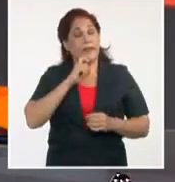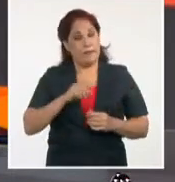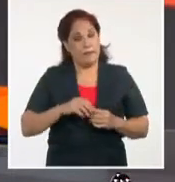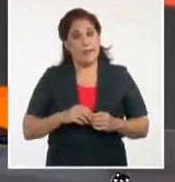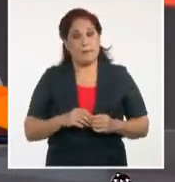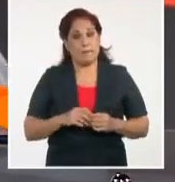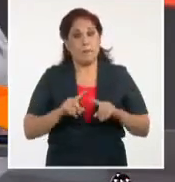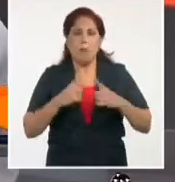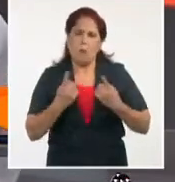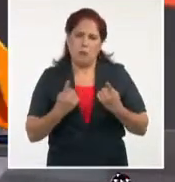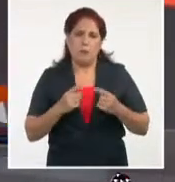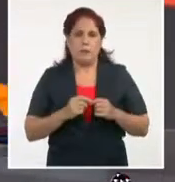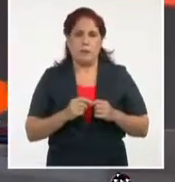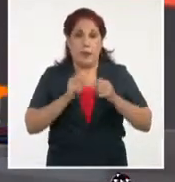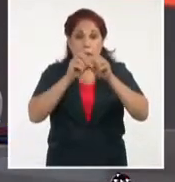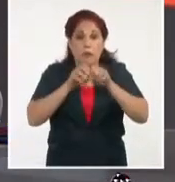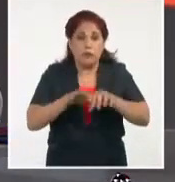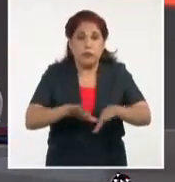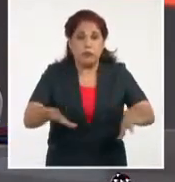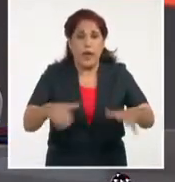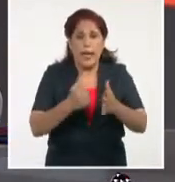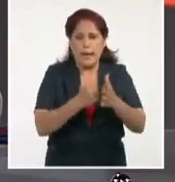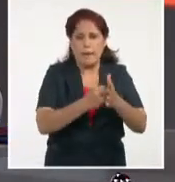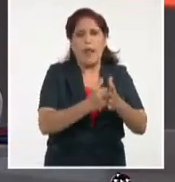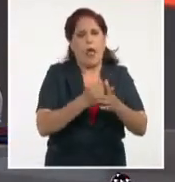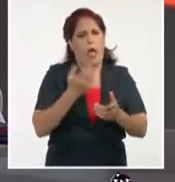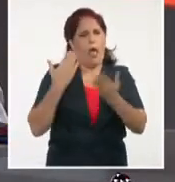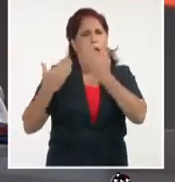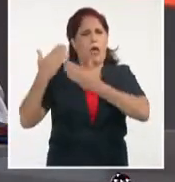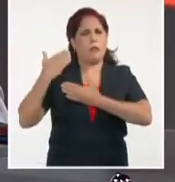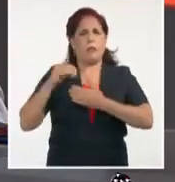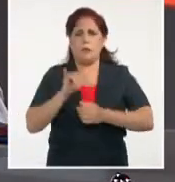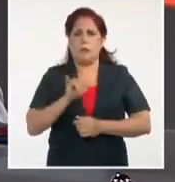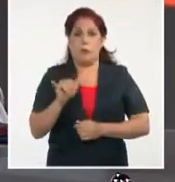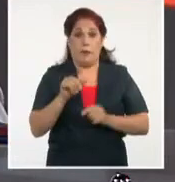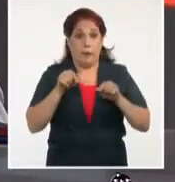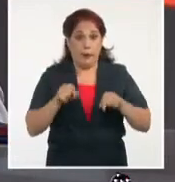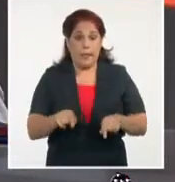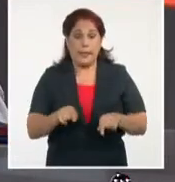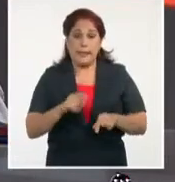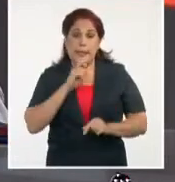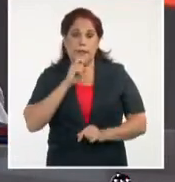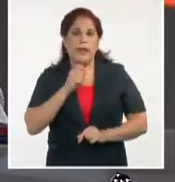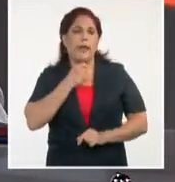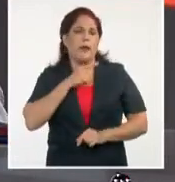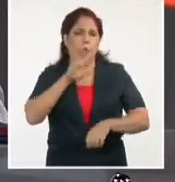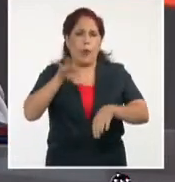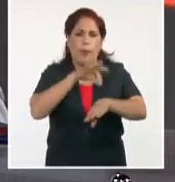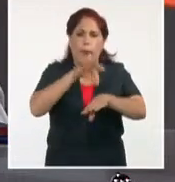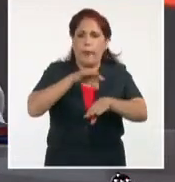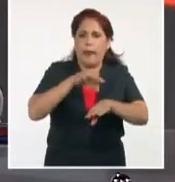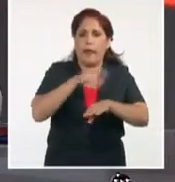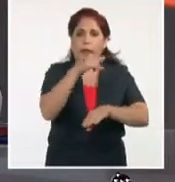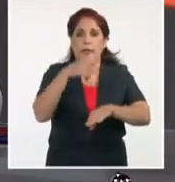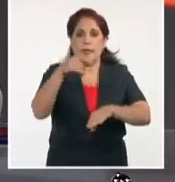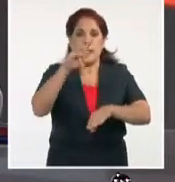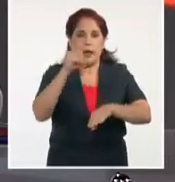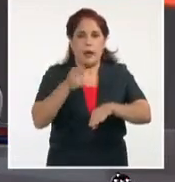porque epidemias hemos enfrentado en varias ocasiones. Recordemos dengue, zika,